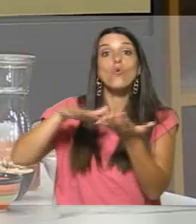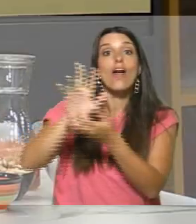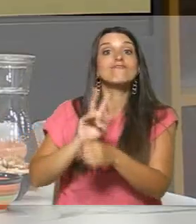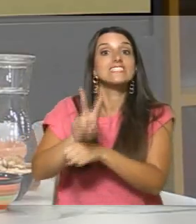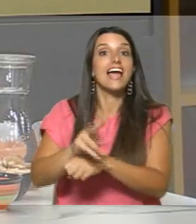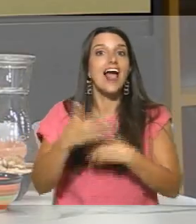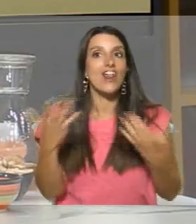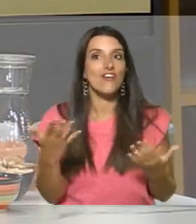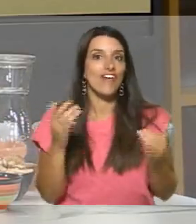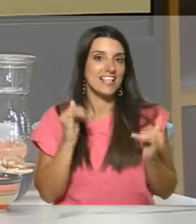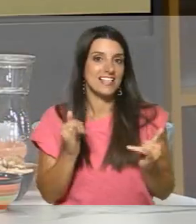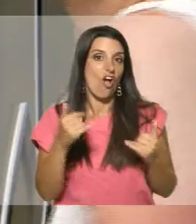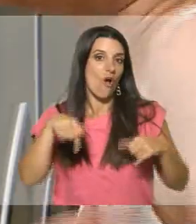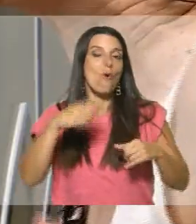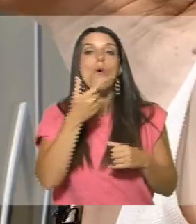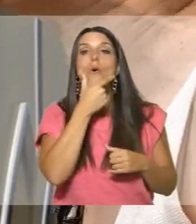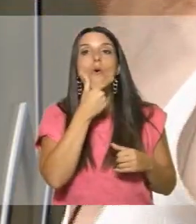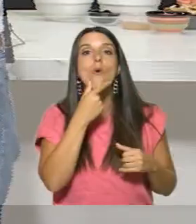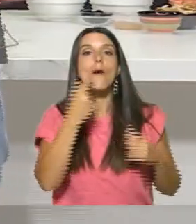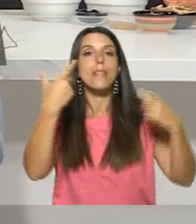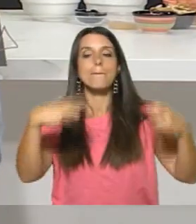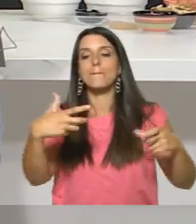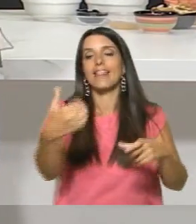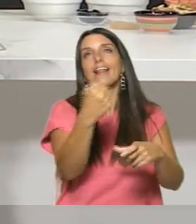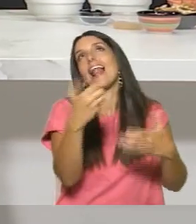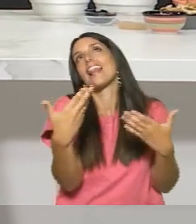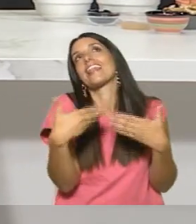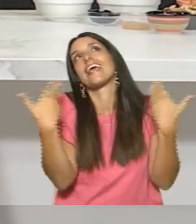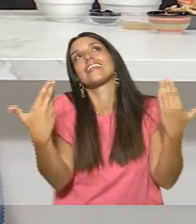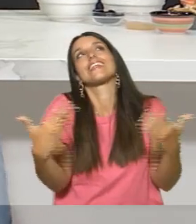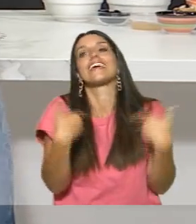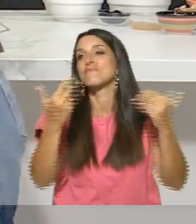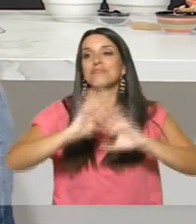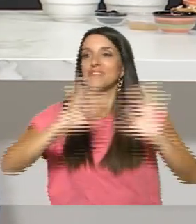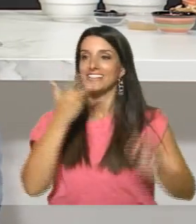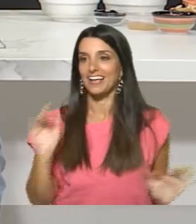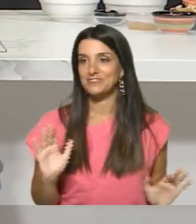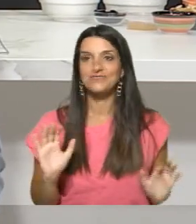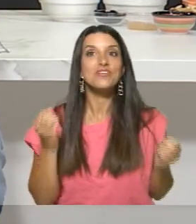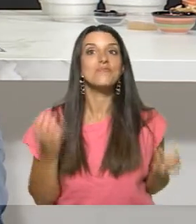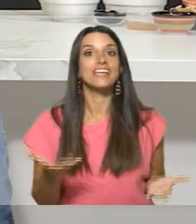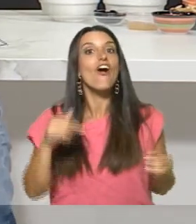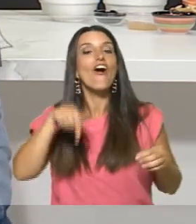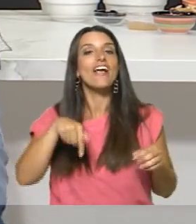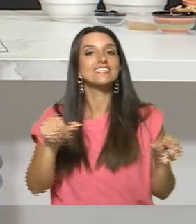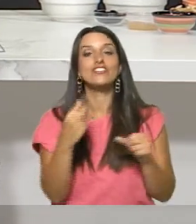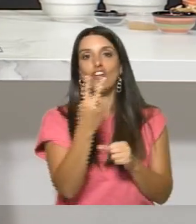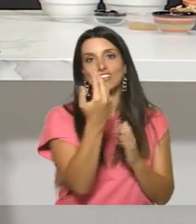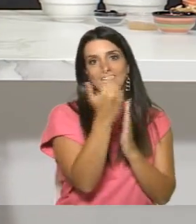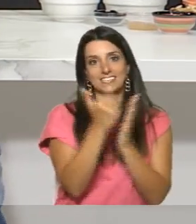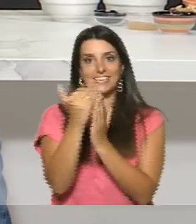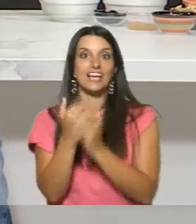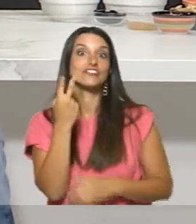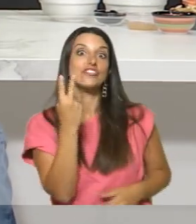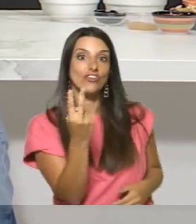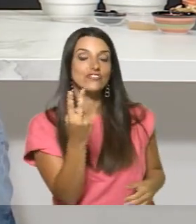Claro, pero hoy es jueves de pastelería, Juanpe. Hoy es jueves de pastelería. Eso me da una alegría tremenda. ¿Qué vamos a hacer hoy? Vamos a hacer dos recetas. Bien.